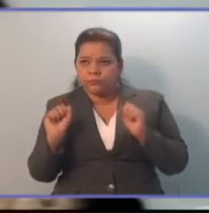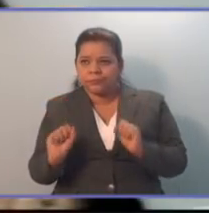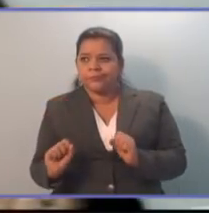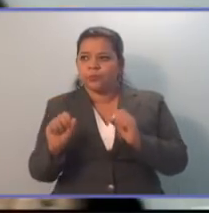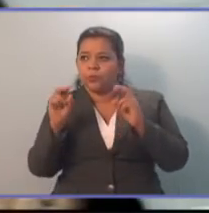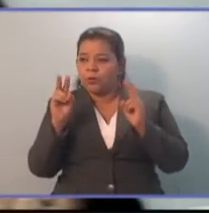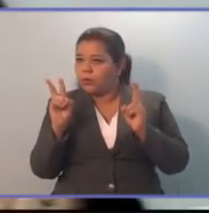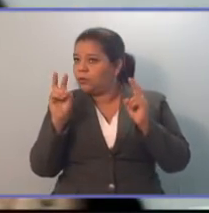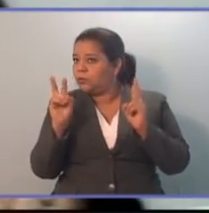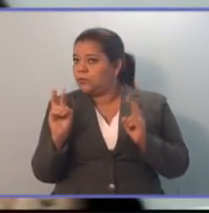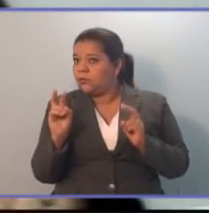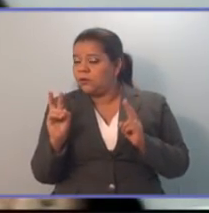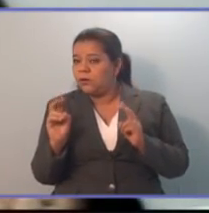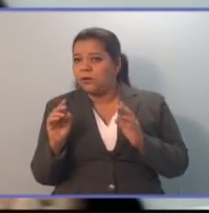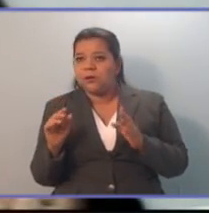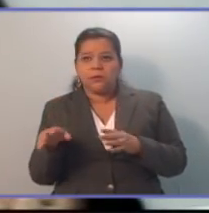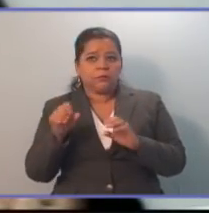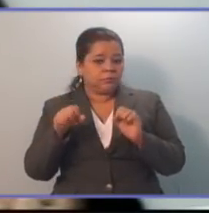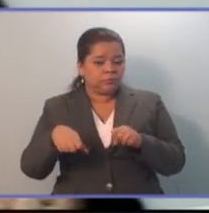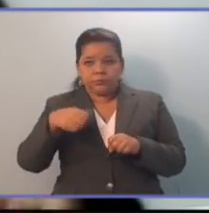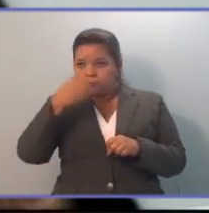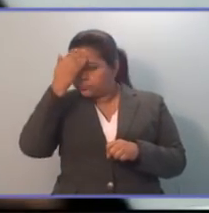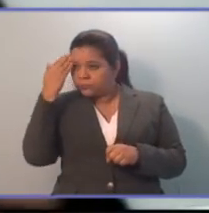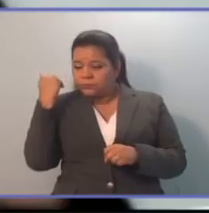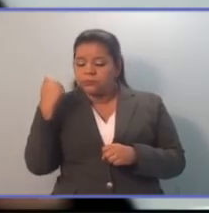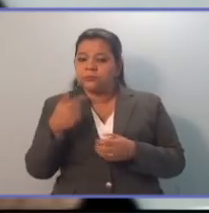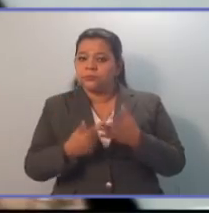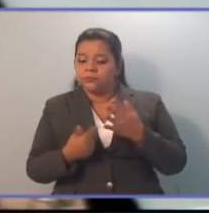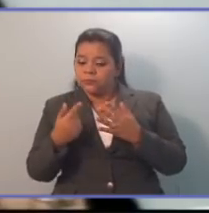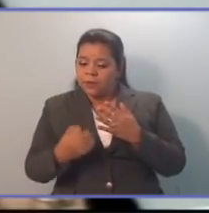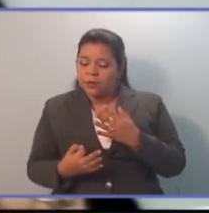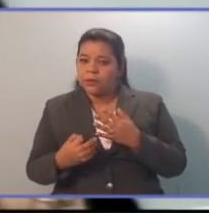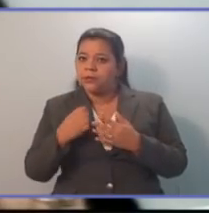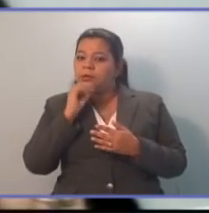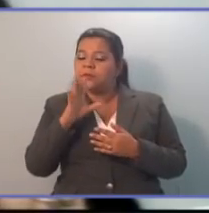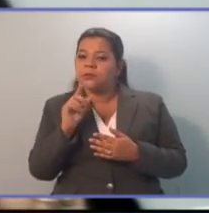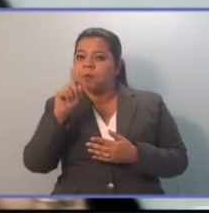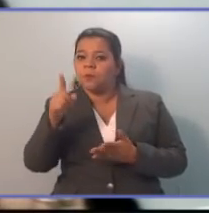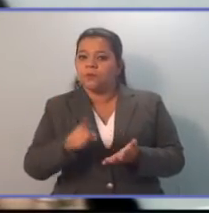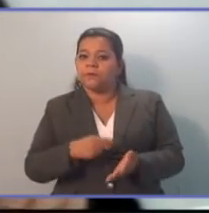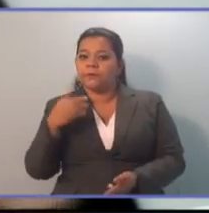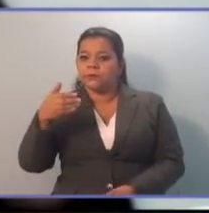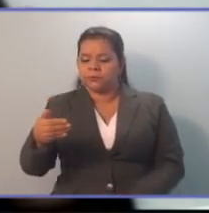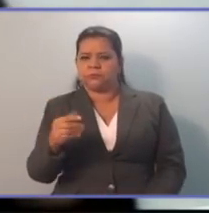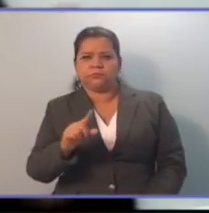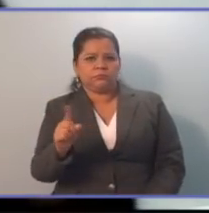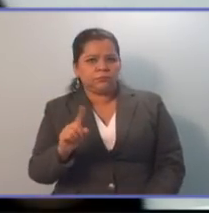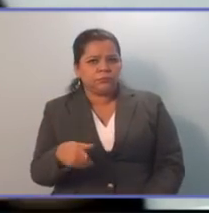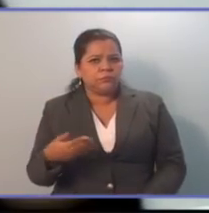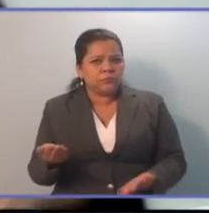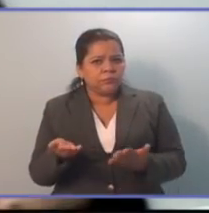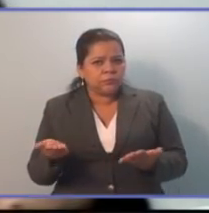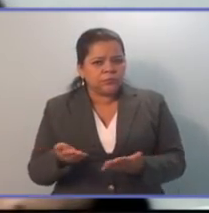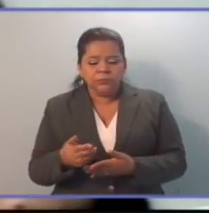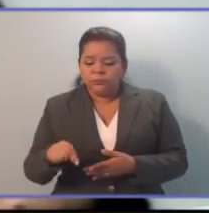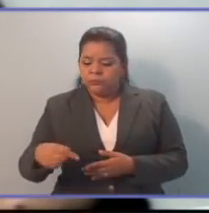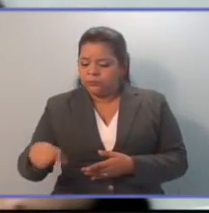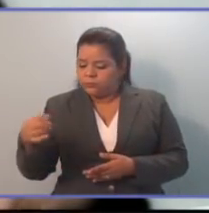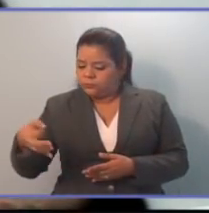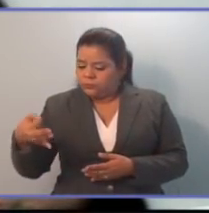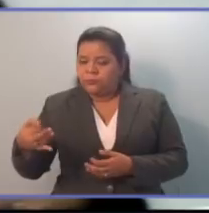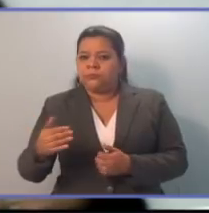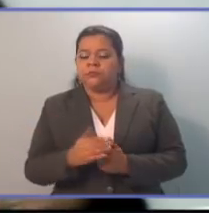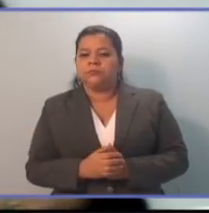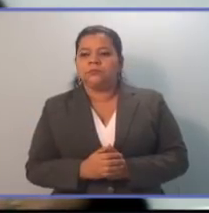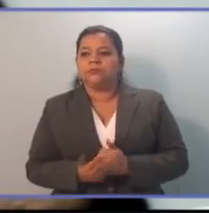tema que no debe de olvidarse. La ley habla de una vez al año. Pues no, hay que hacerla cuantas veces sea necesaria.